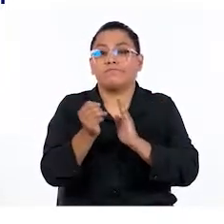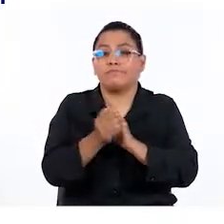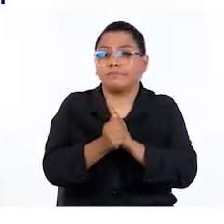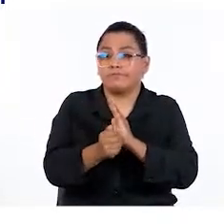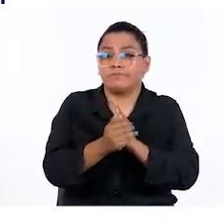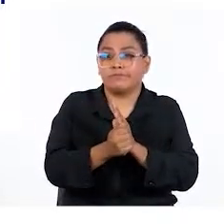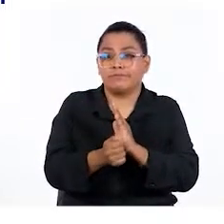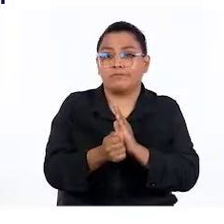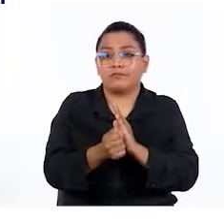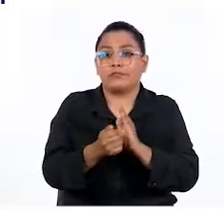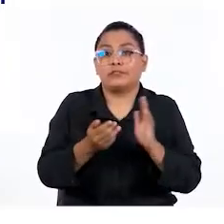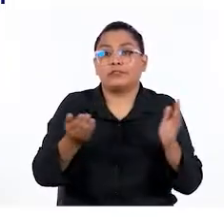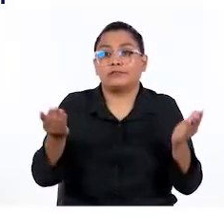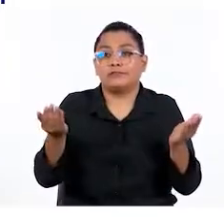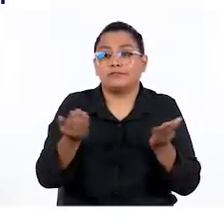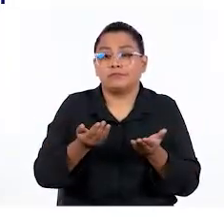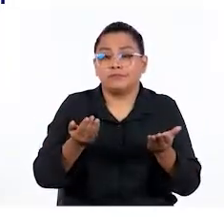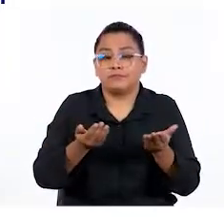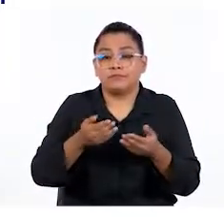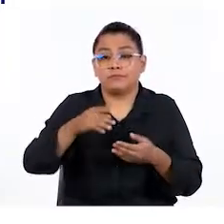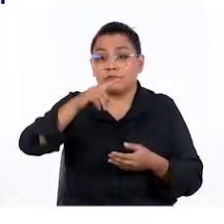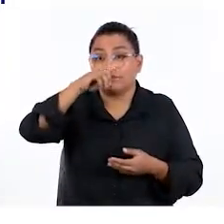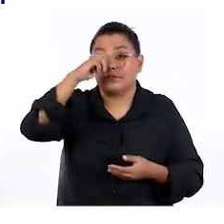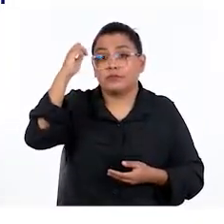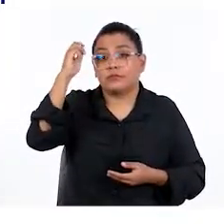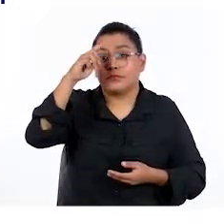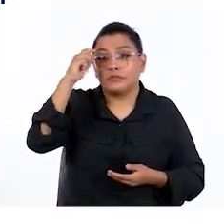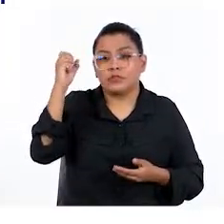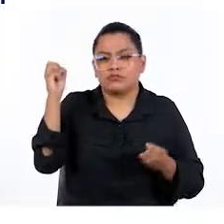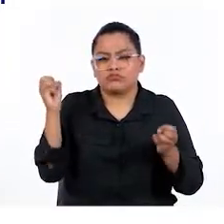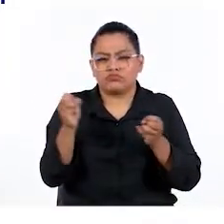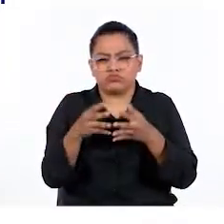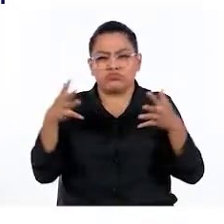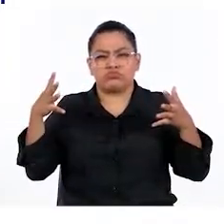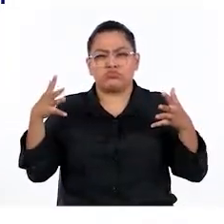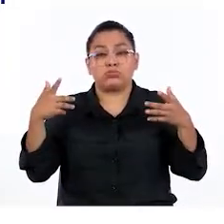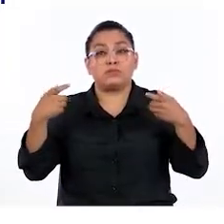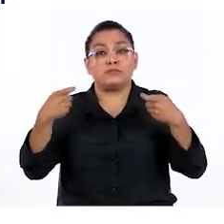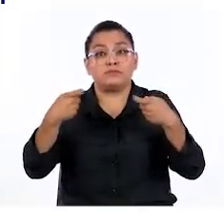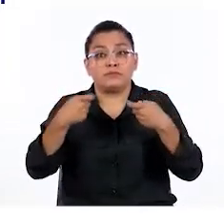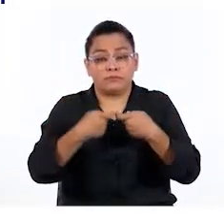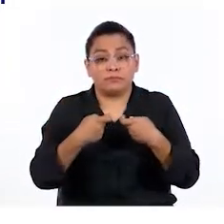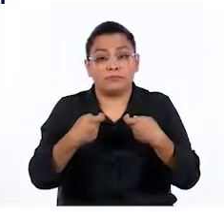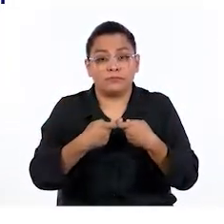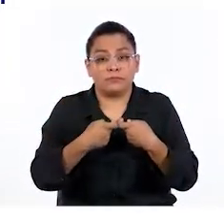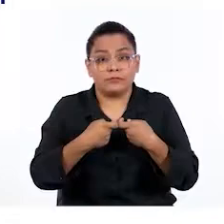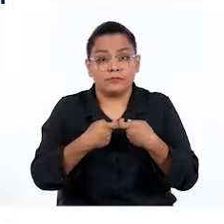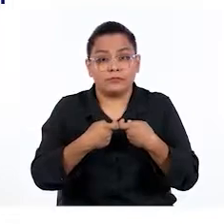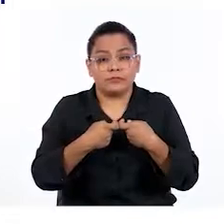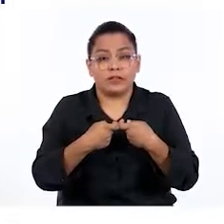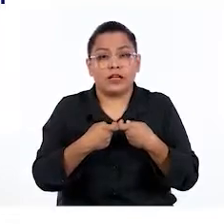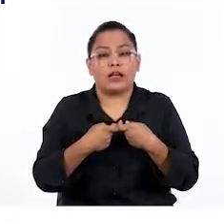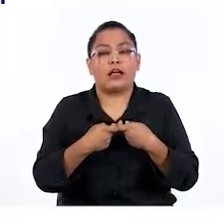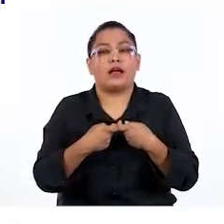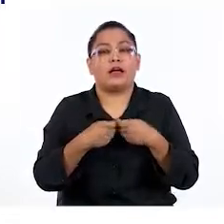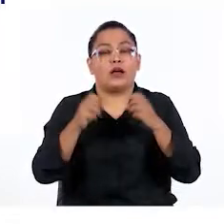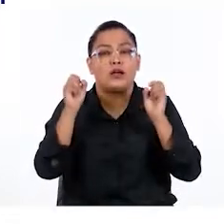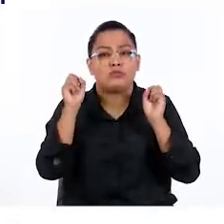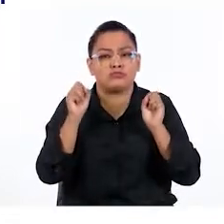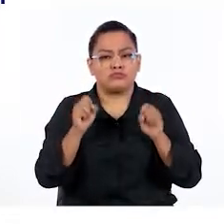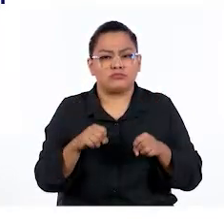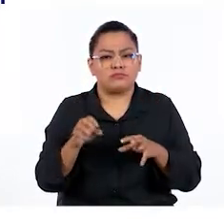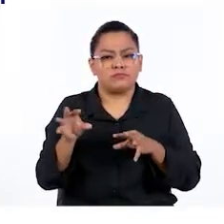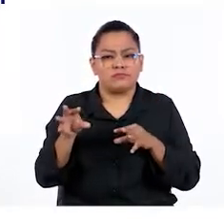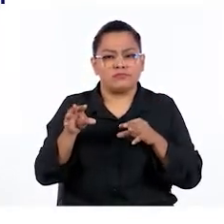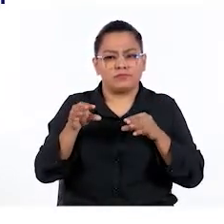de realizar un trabajo. Es cuestión de explotar la energía que esos electrones tienen para poder